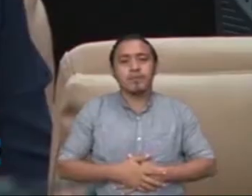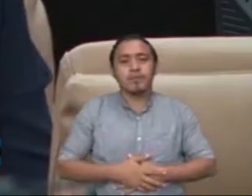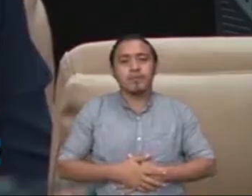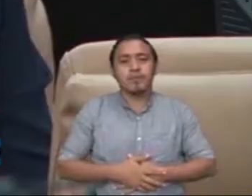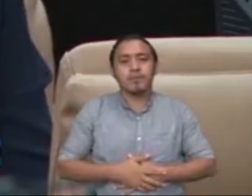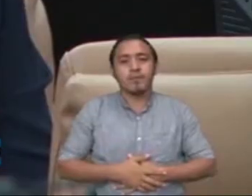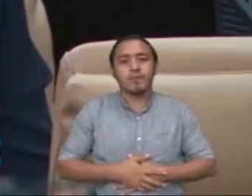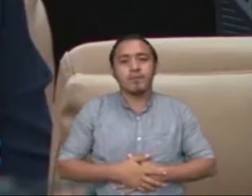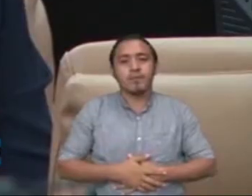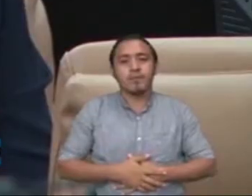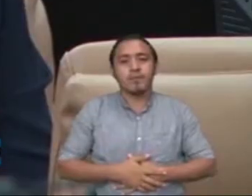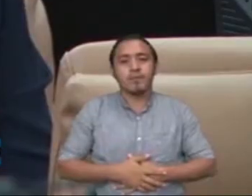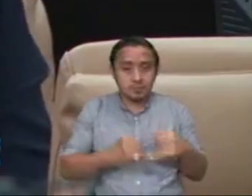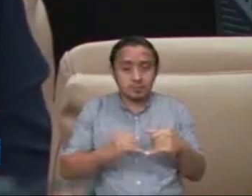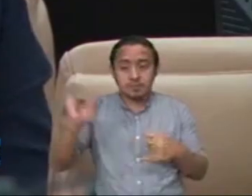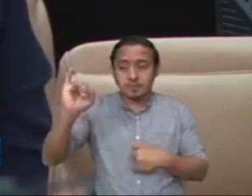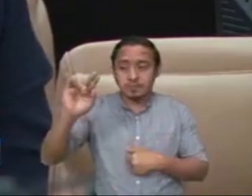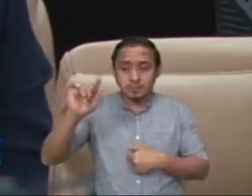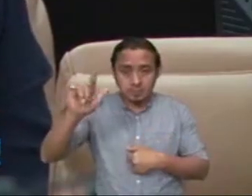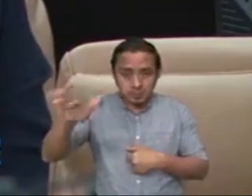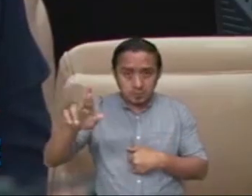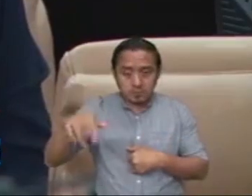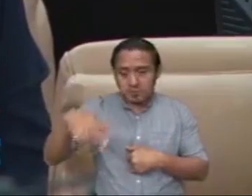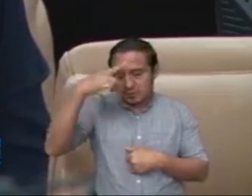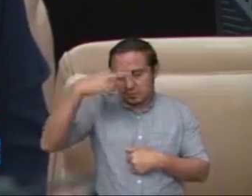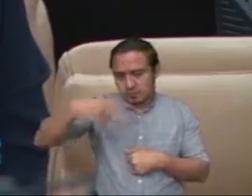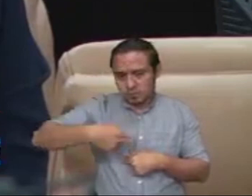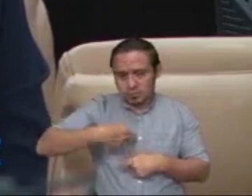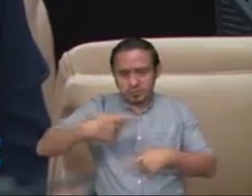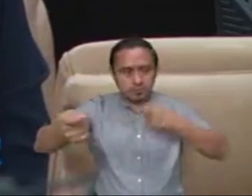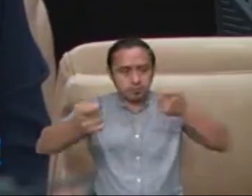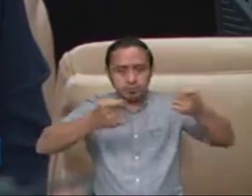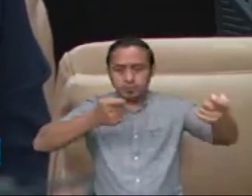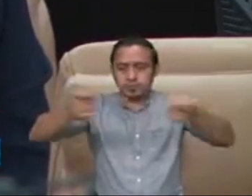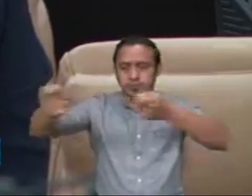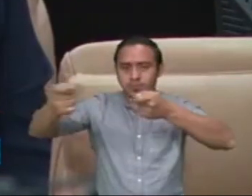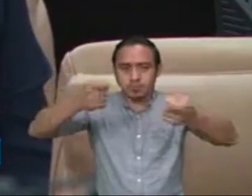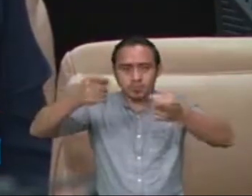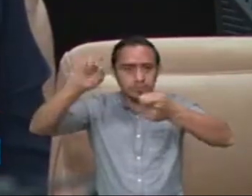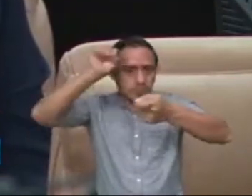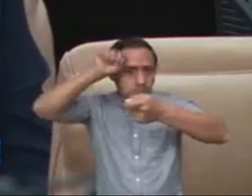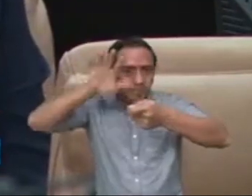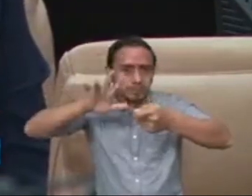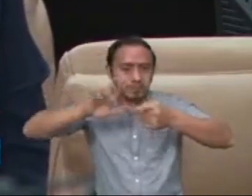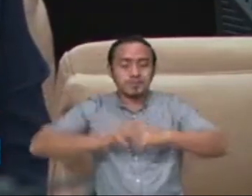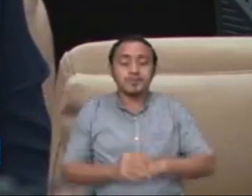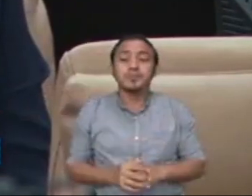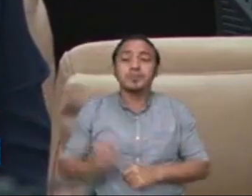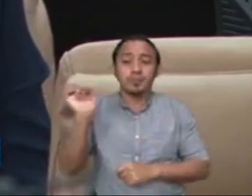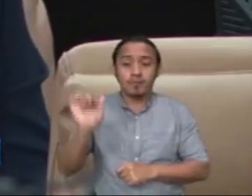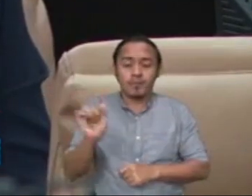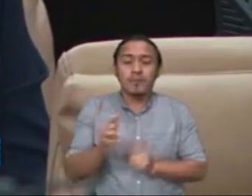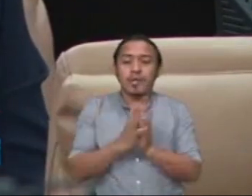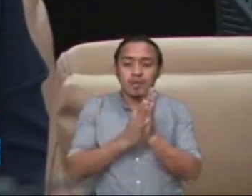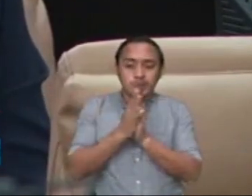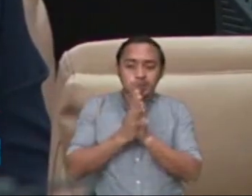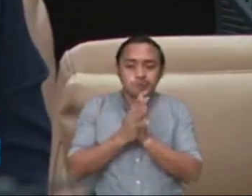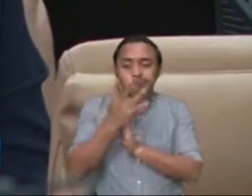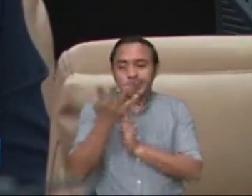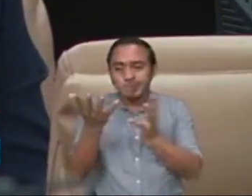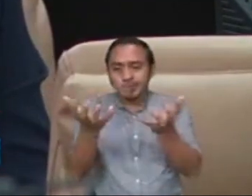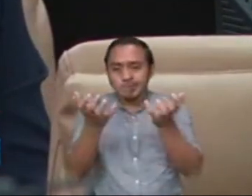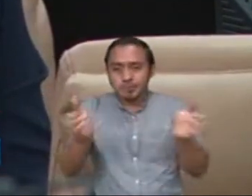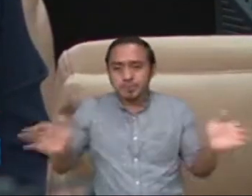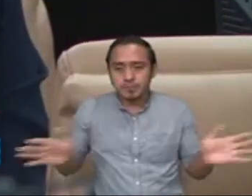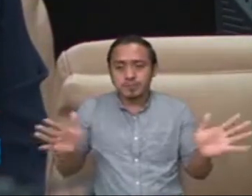El INTUR, como máxima autoridad y órgano rector del turismo, está interesado en promover